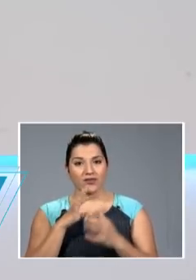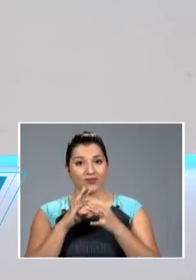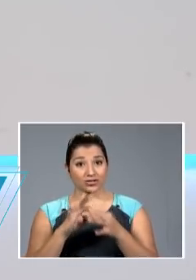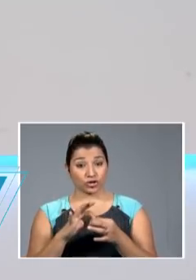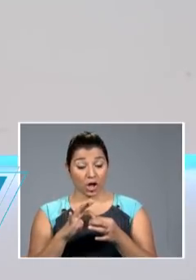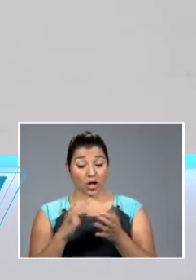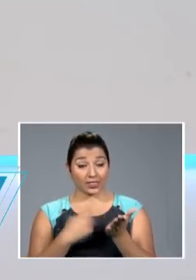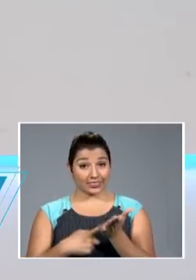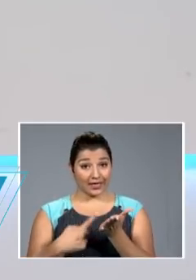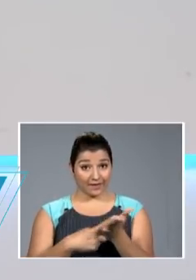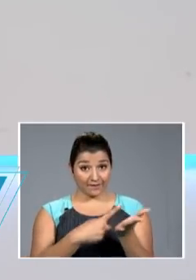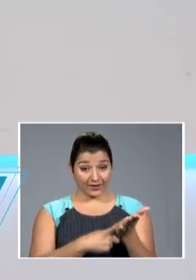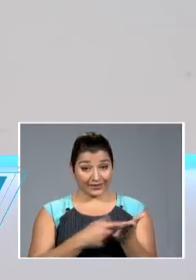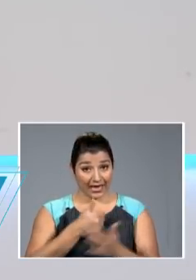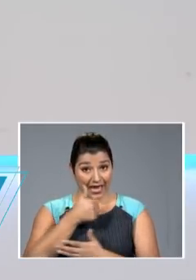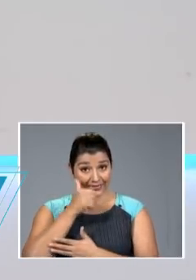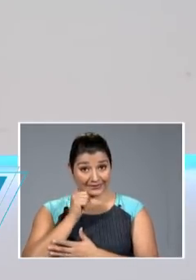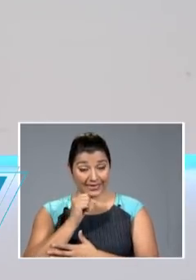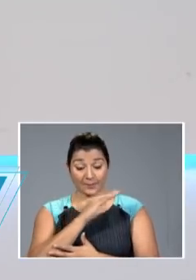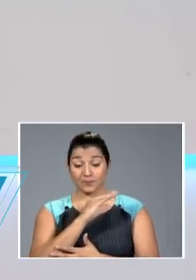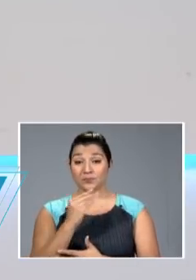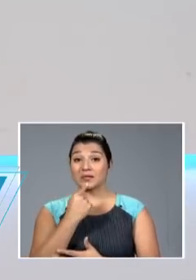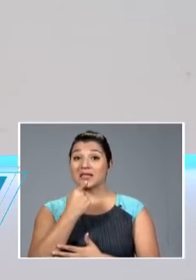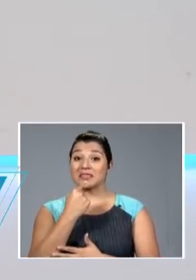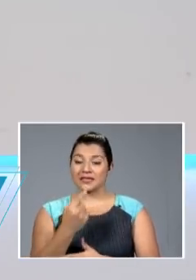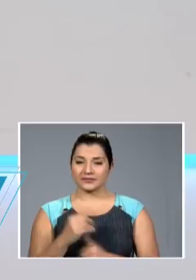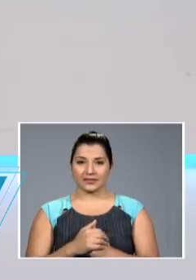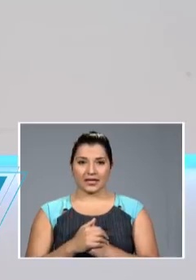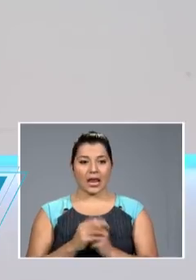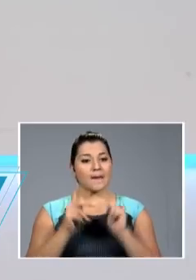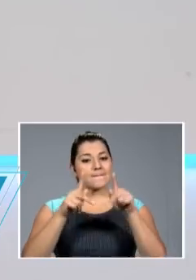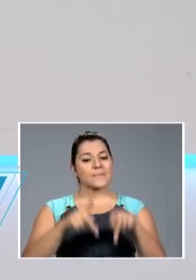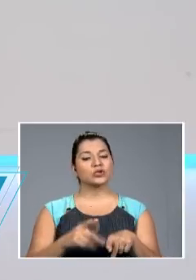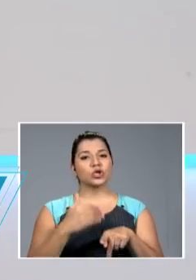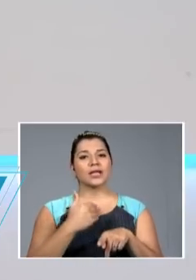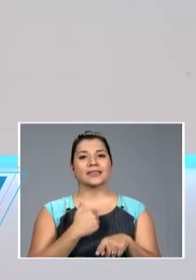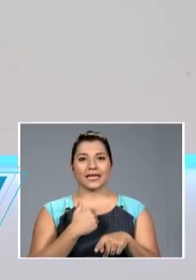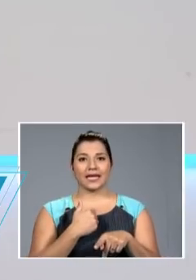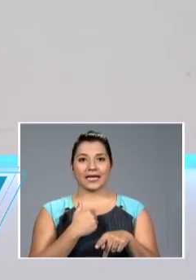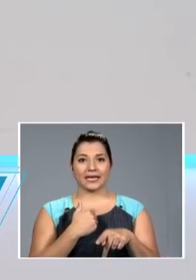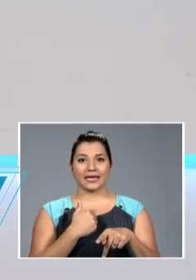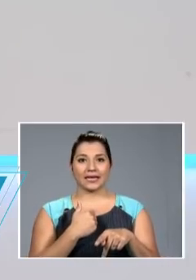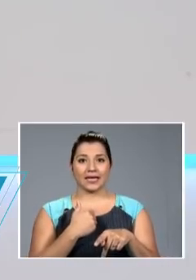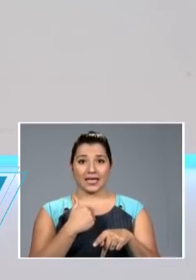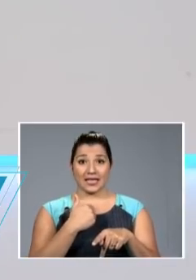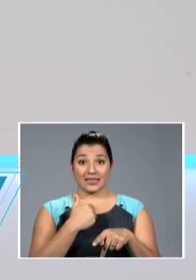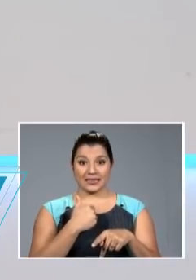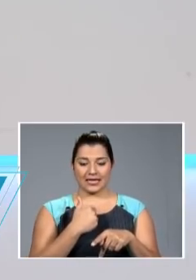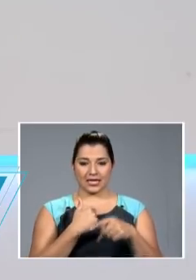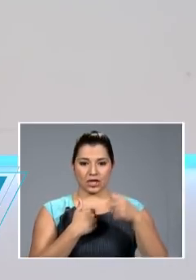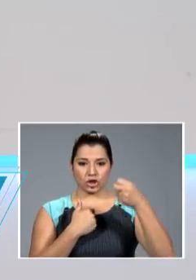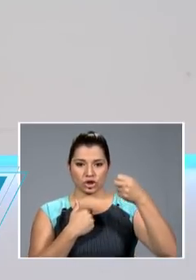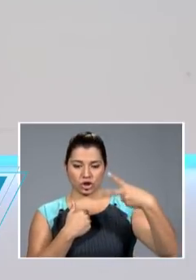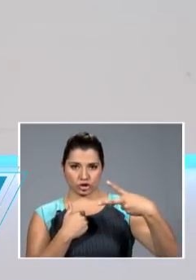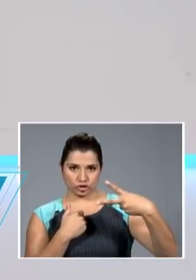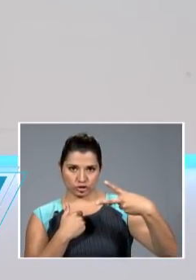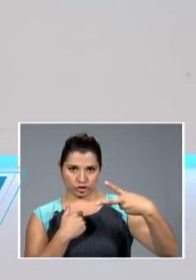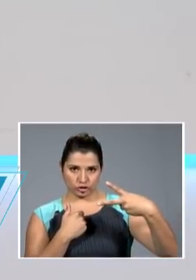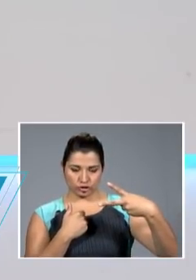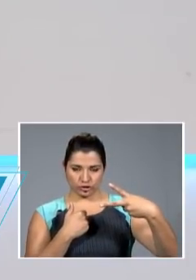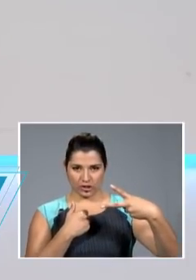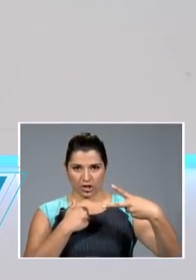decía que usualmente el ciudadano tiene dos grandes posiciones a partir del cual tomar su decisión. O